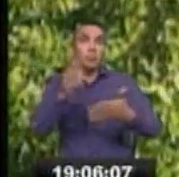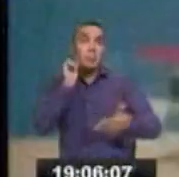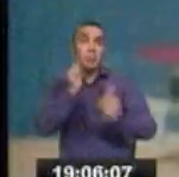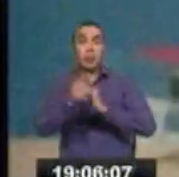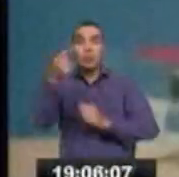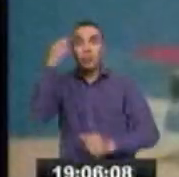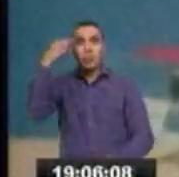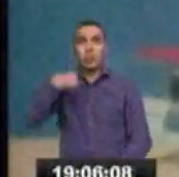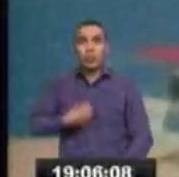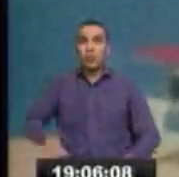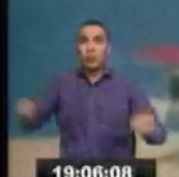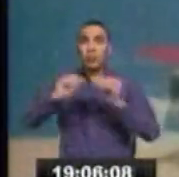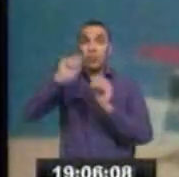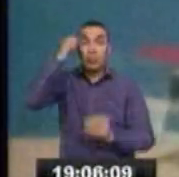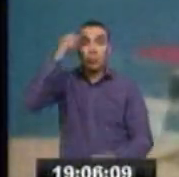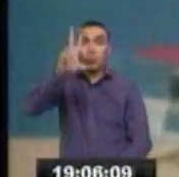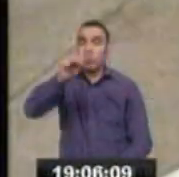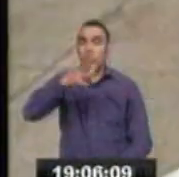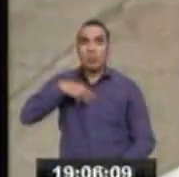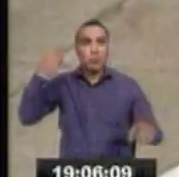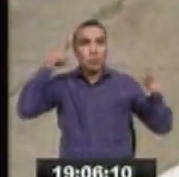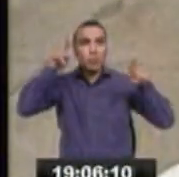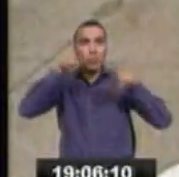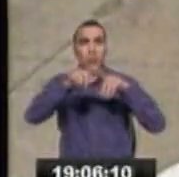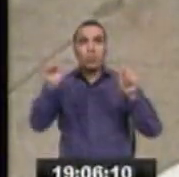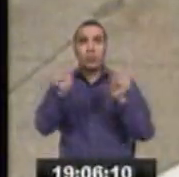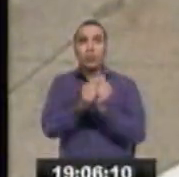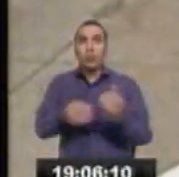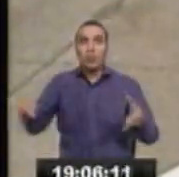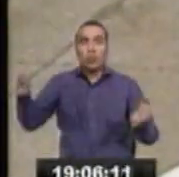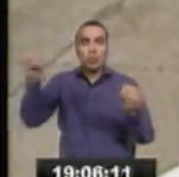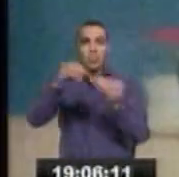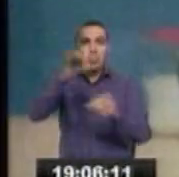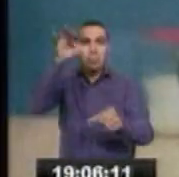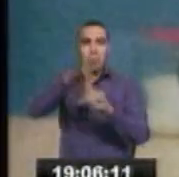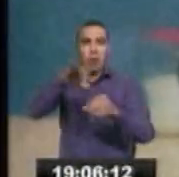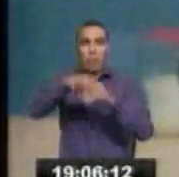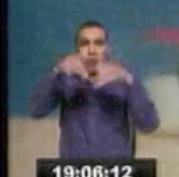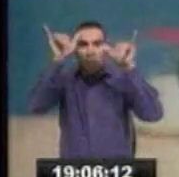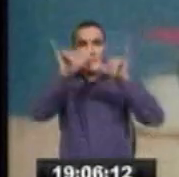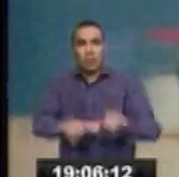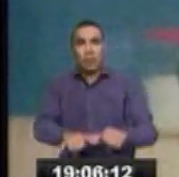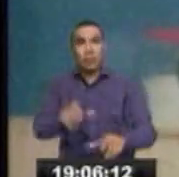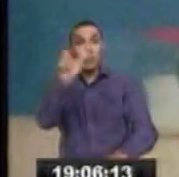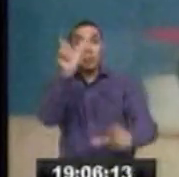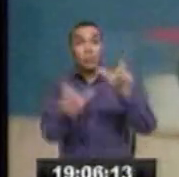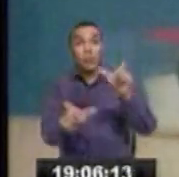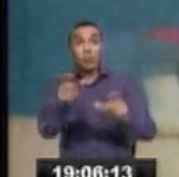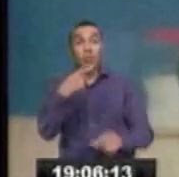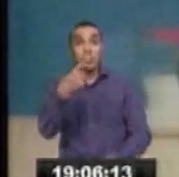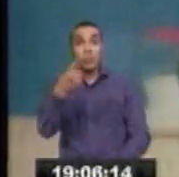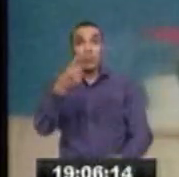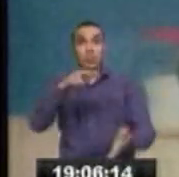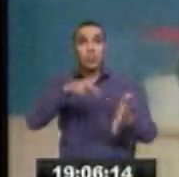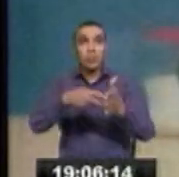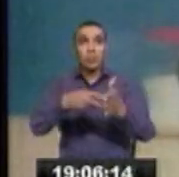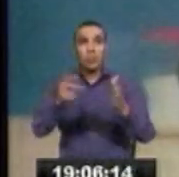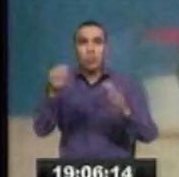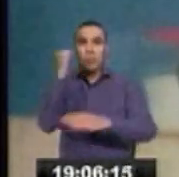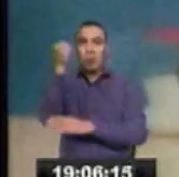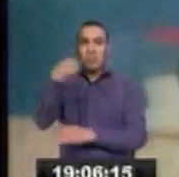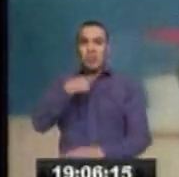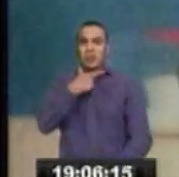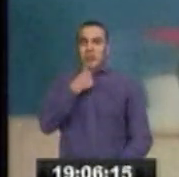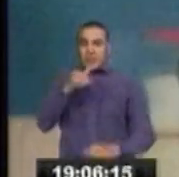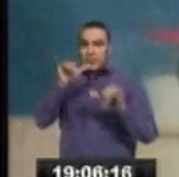gobierno. Volvió a recordar que no está de acuerdo con la figura de la reelección indefinida. Esta gente que se obsesiona con el poder se